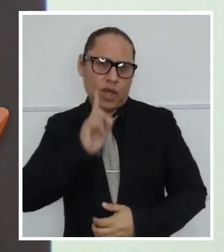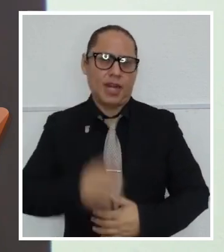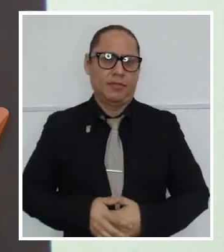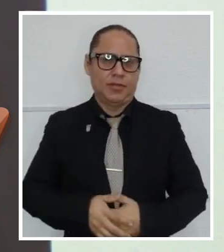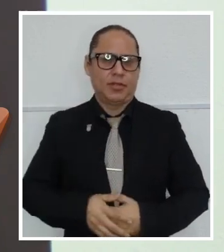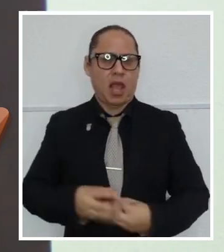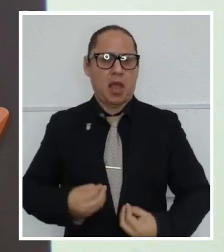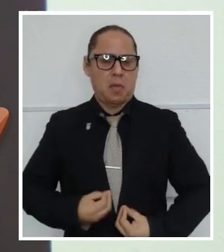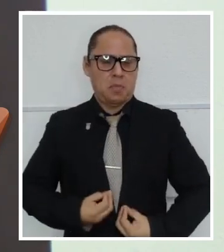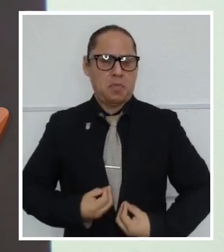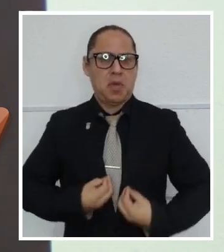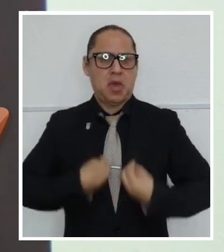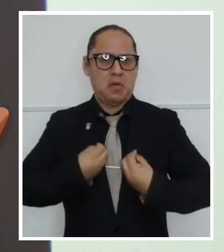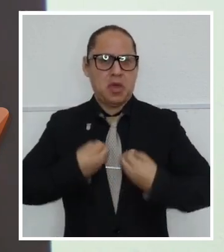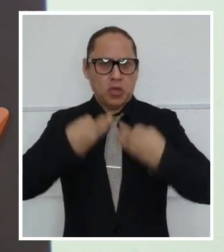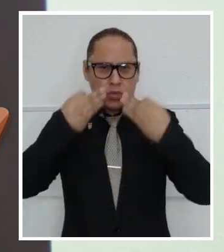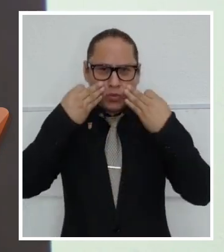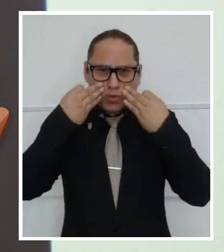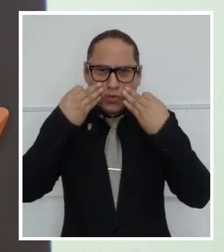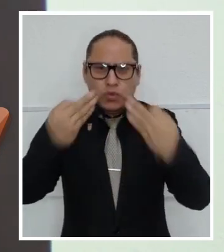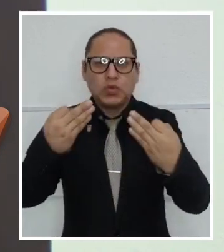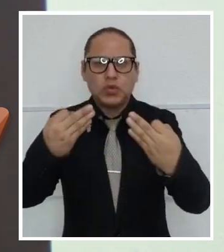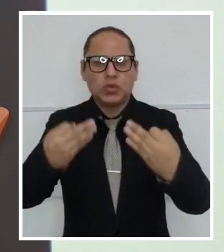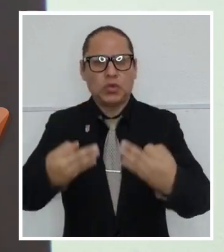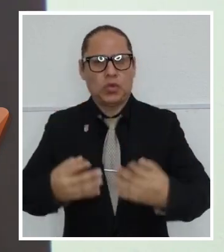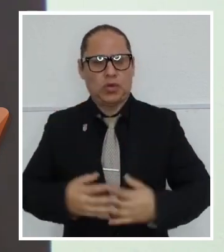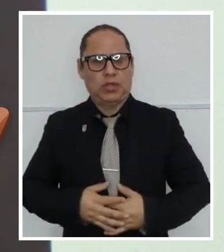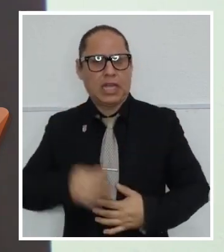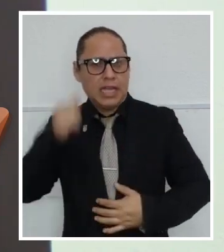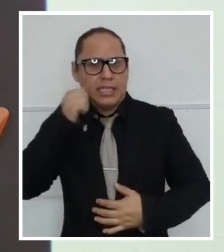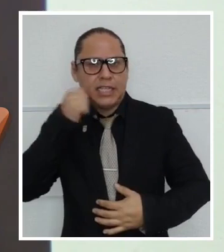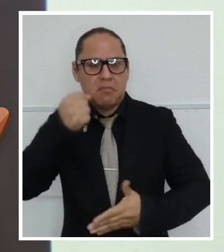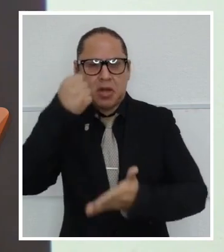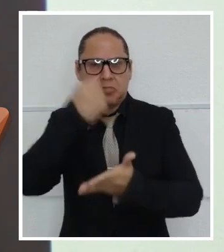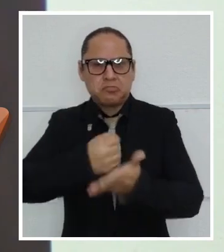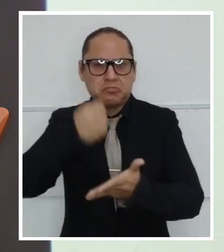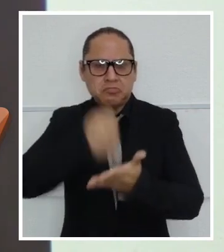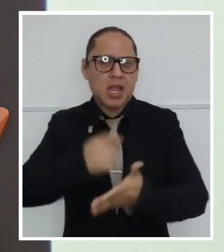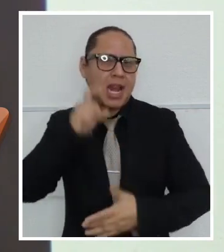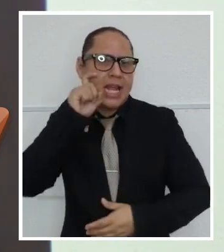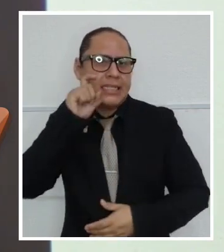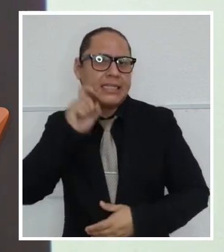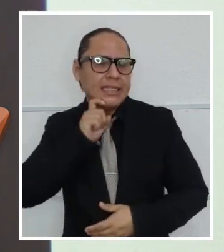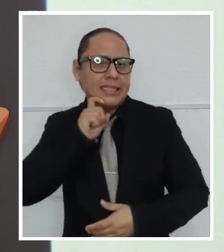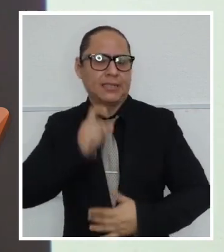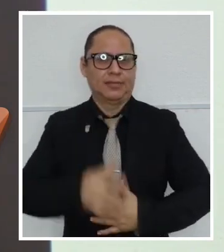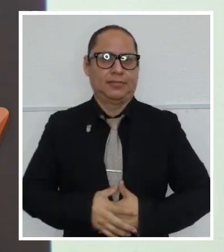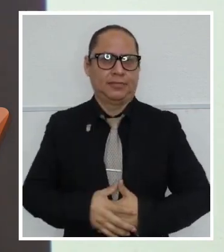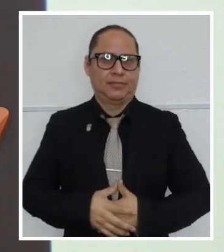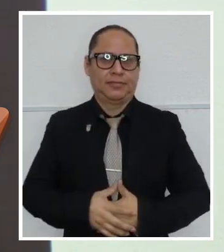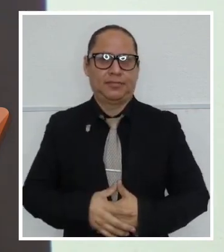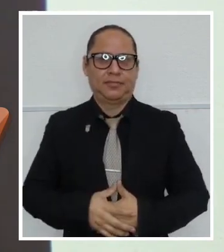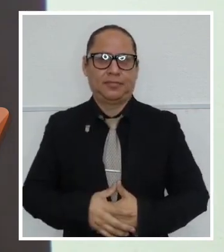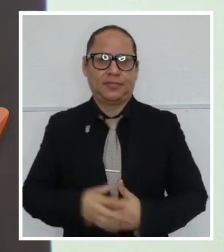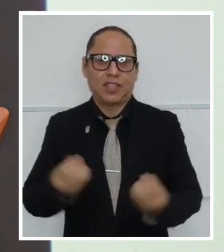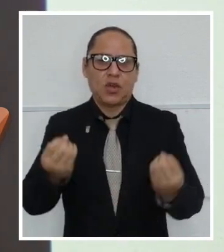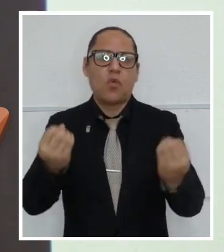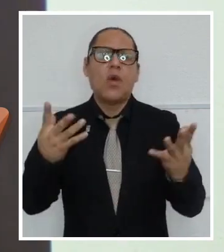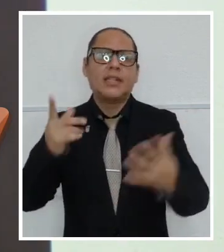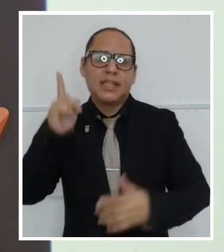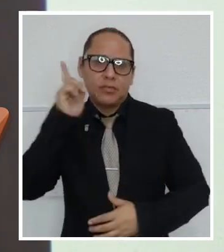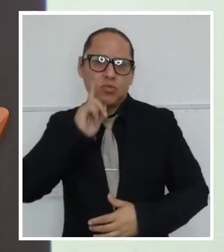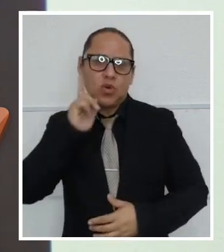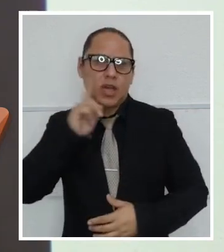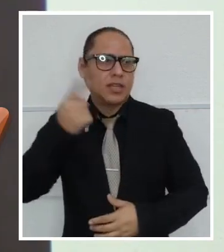hemos vivido en carne propia el acoso sexual laboral Cuántas de